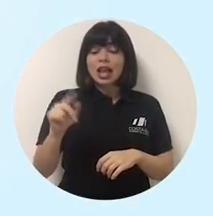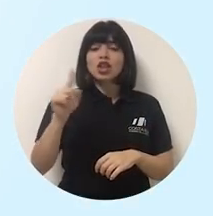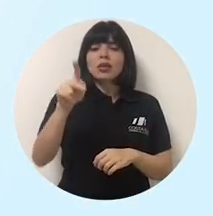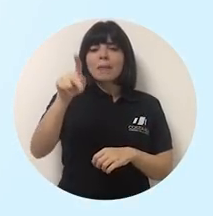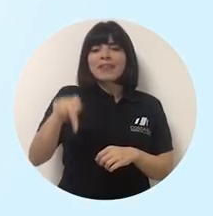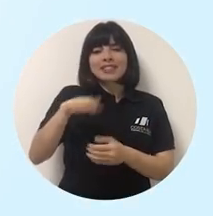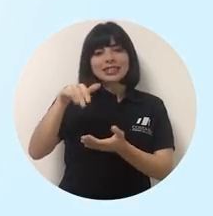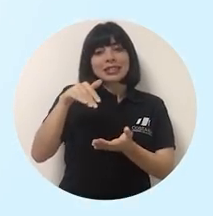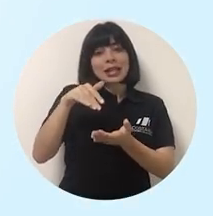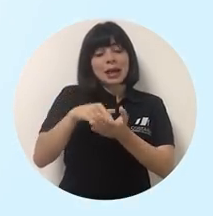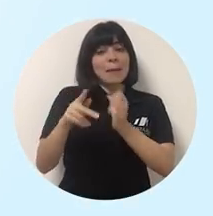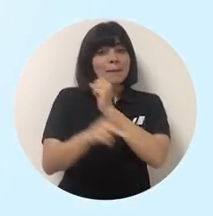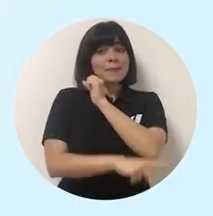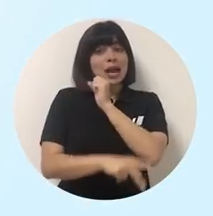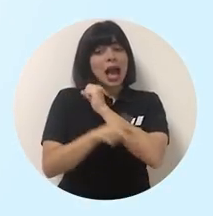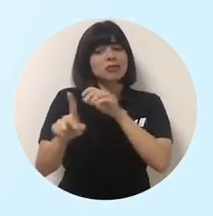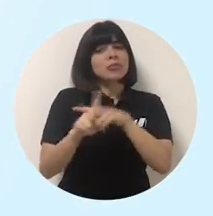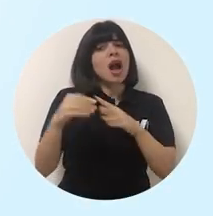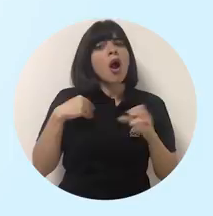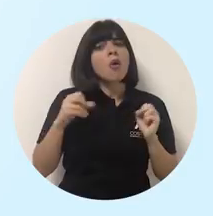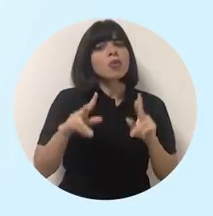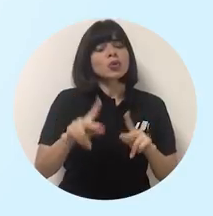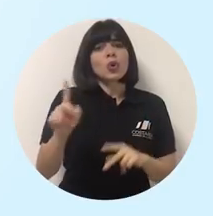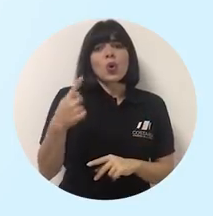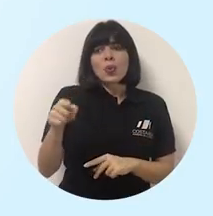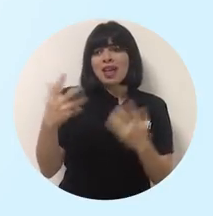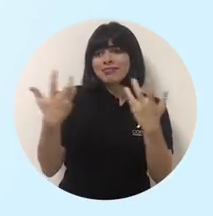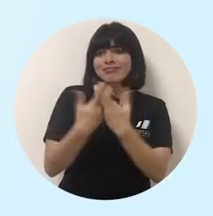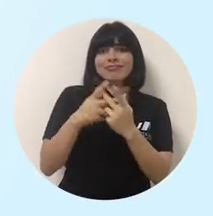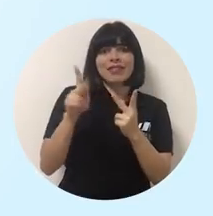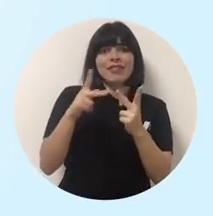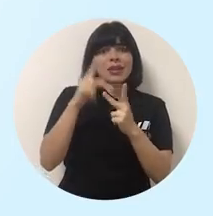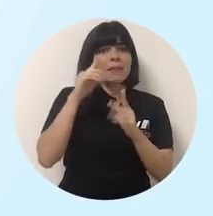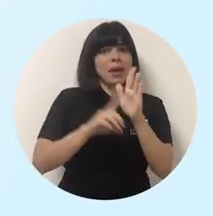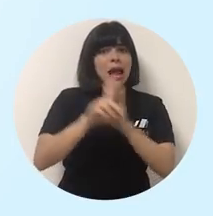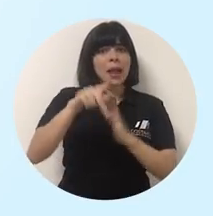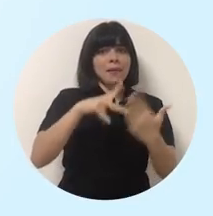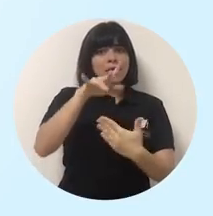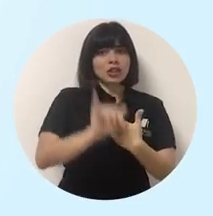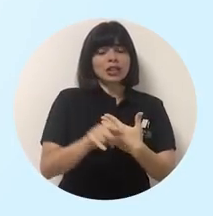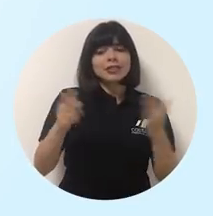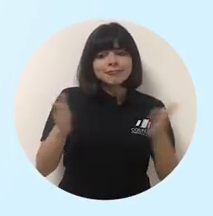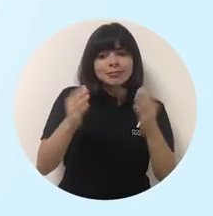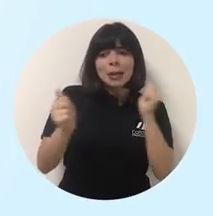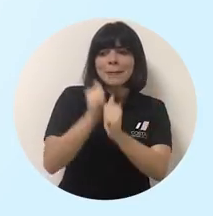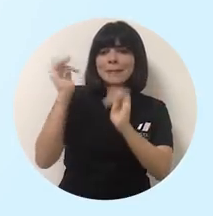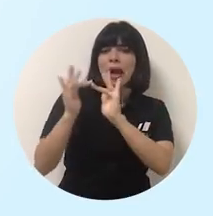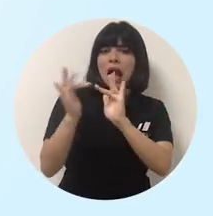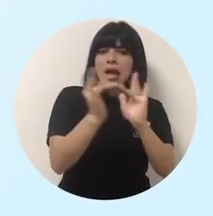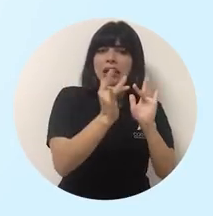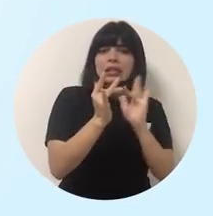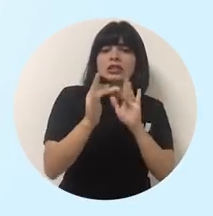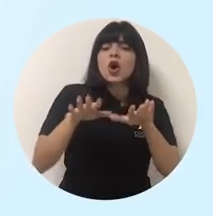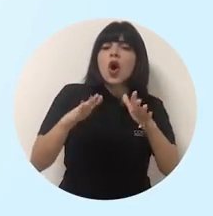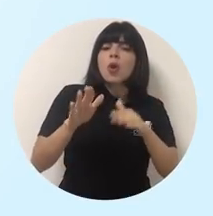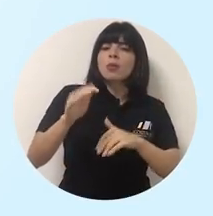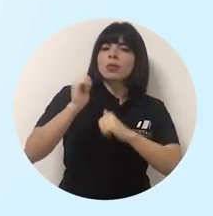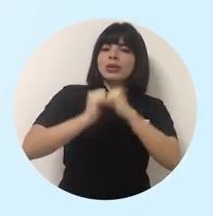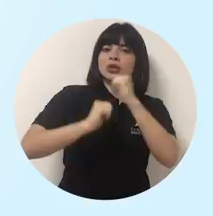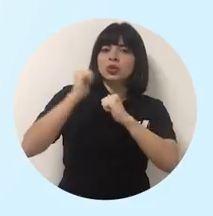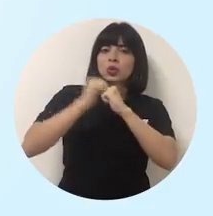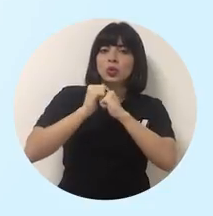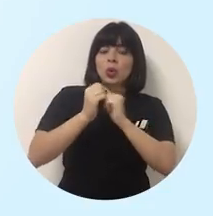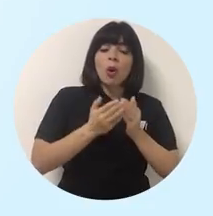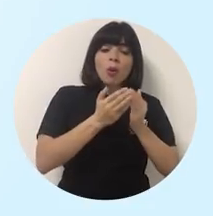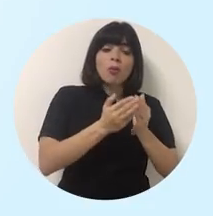Pacífico Central del país, presenta oportunidades únicas para el desarrollo del proyecto, que potencia la conectividad mediante la infraestructura entre